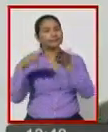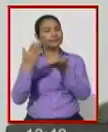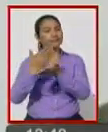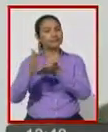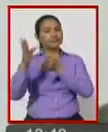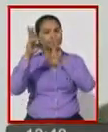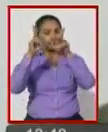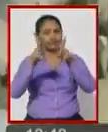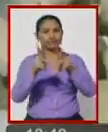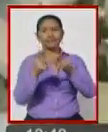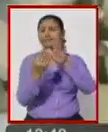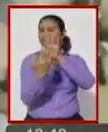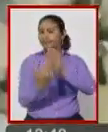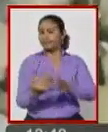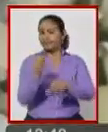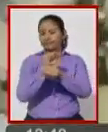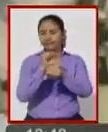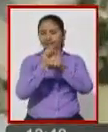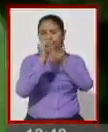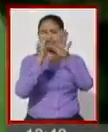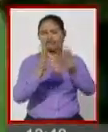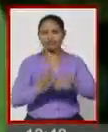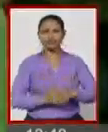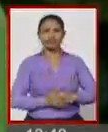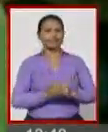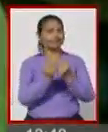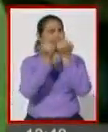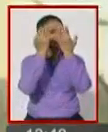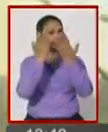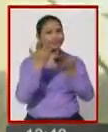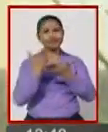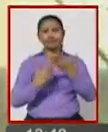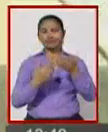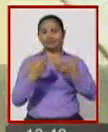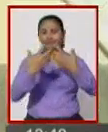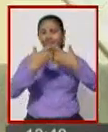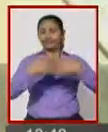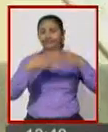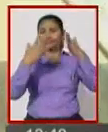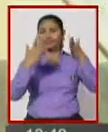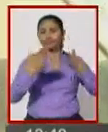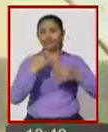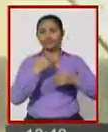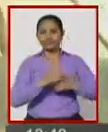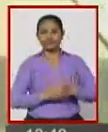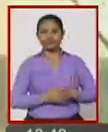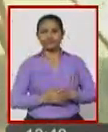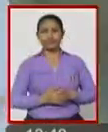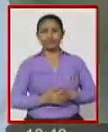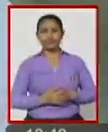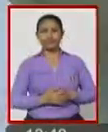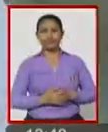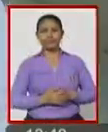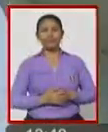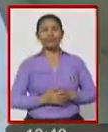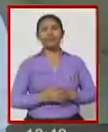desprecian al ser humano, desprecian a la trabajadora, al trabajador. Lamentamos que los empresarios estén